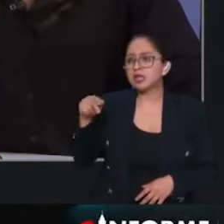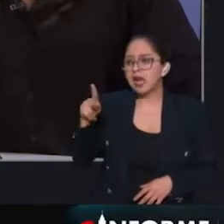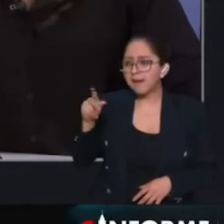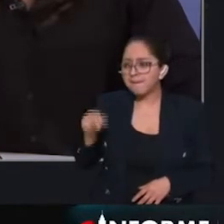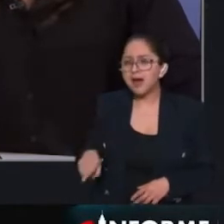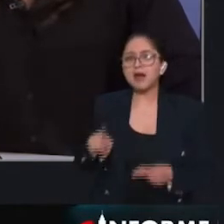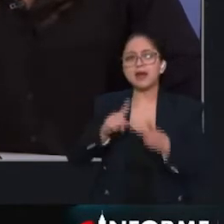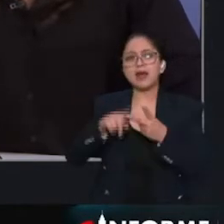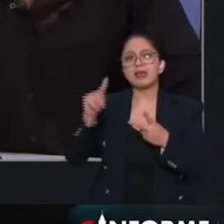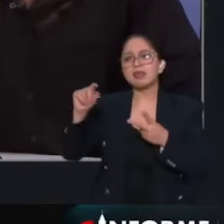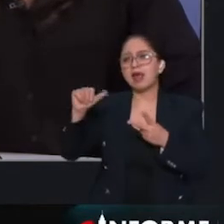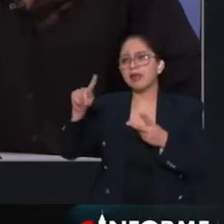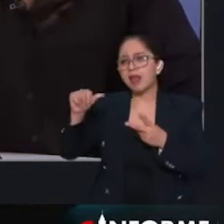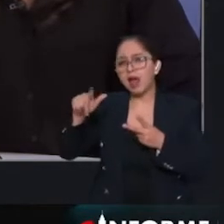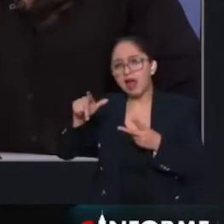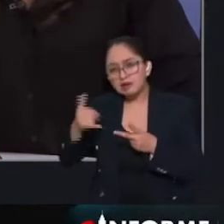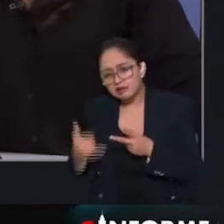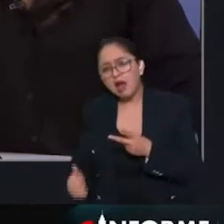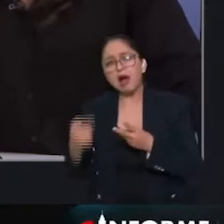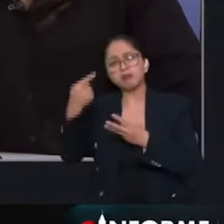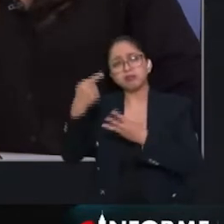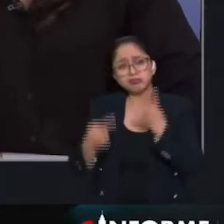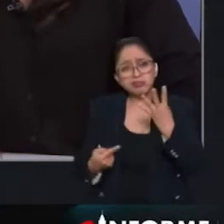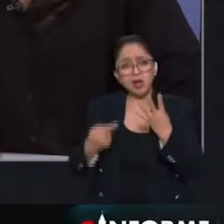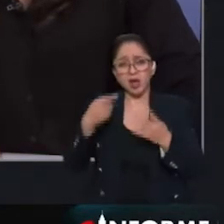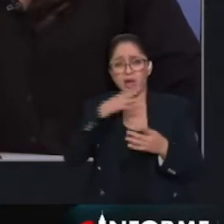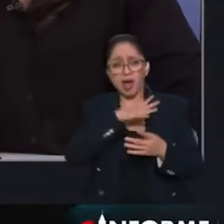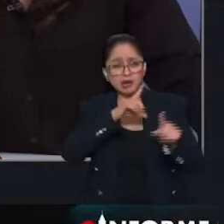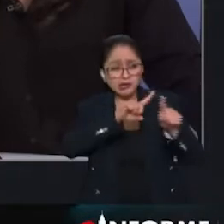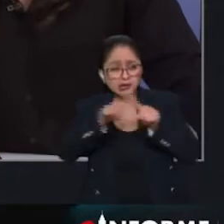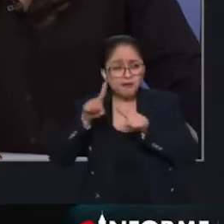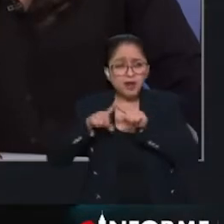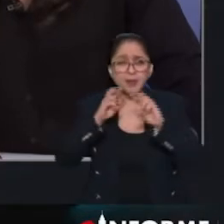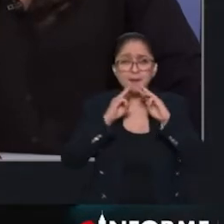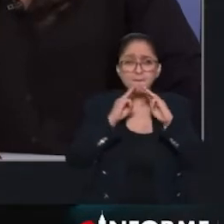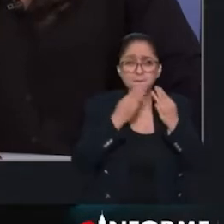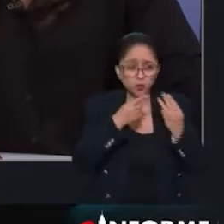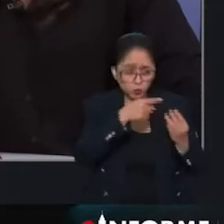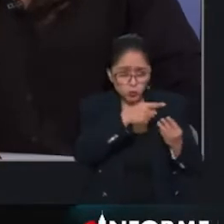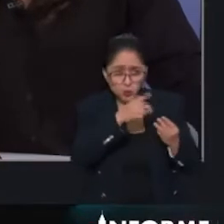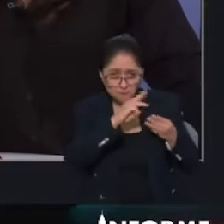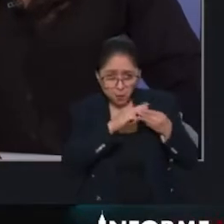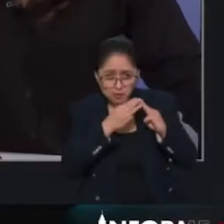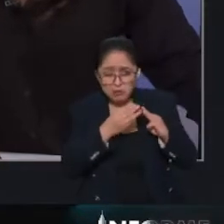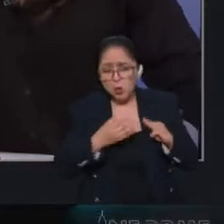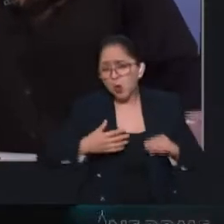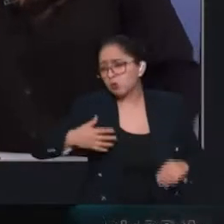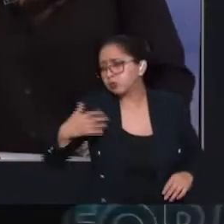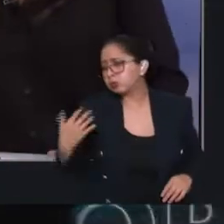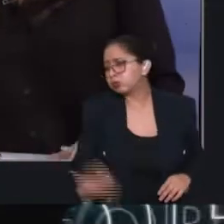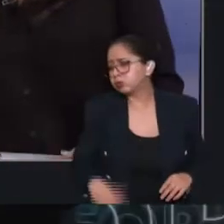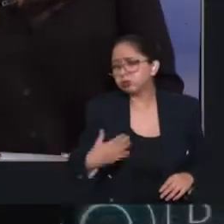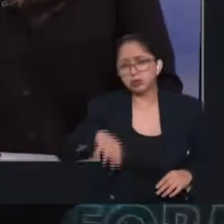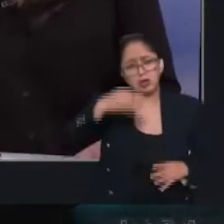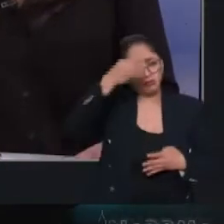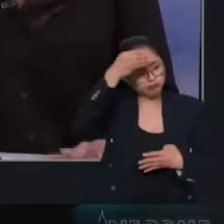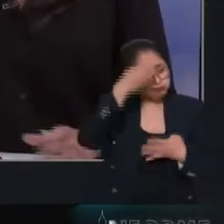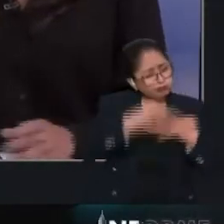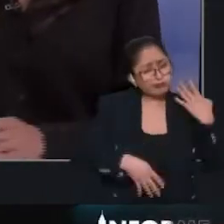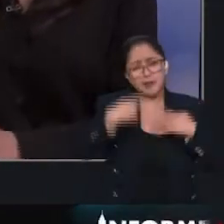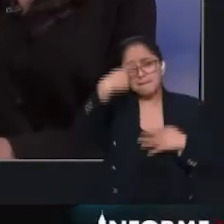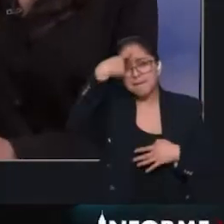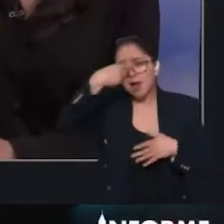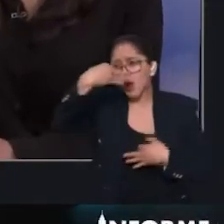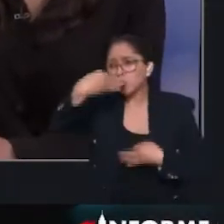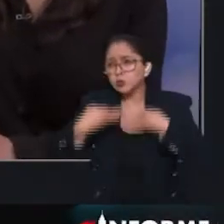Entonces, si tú me preguntas si hay motivos para llevar a juicio a los expresidentes, yo te diré que tenemos muchísimos. Muchísimos, Rafael. Muchísimos, y ahí